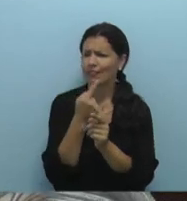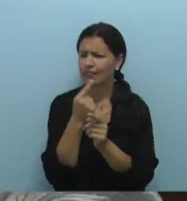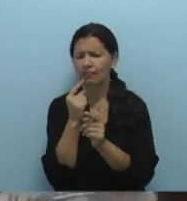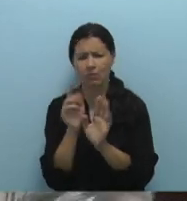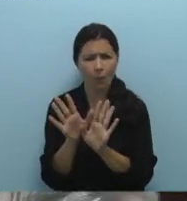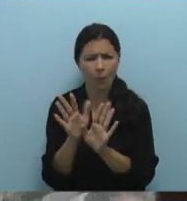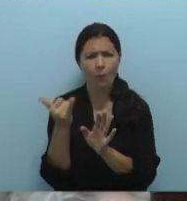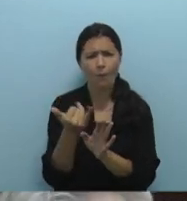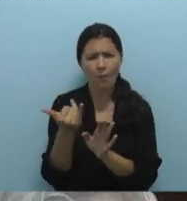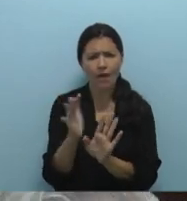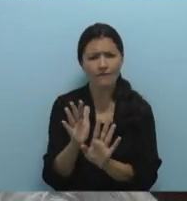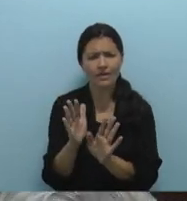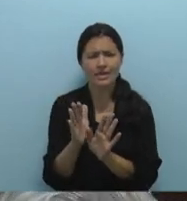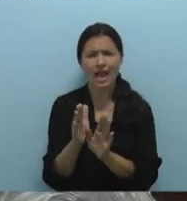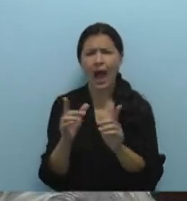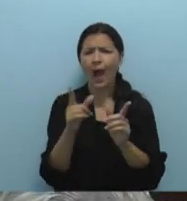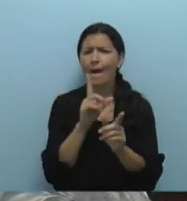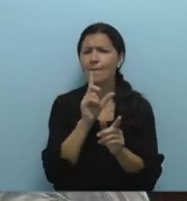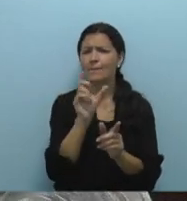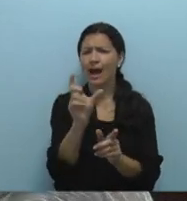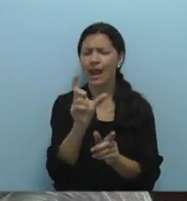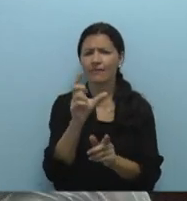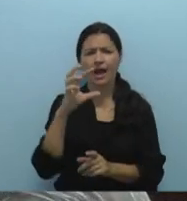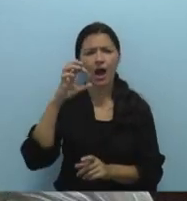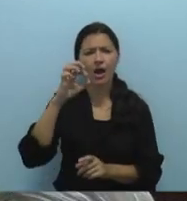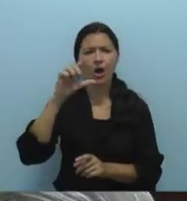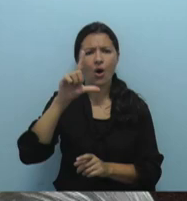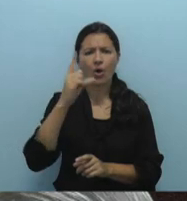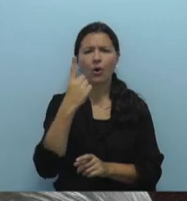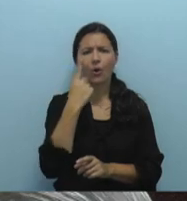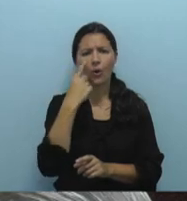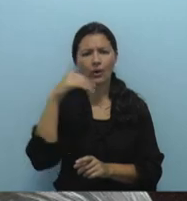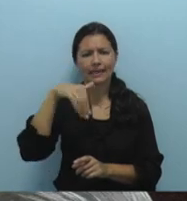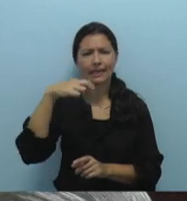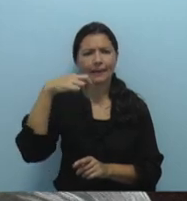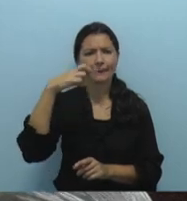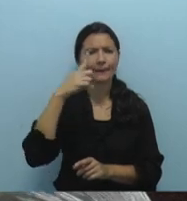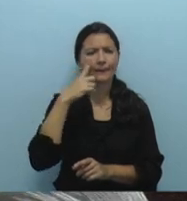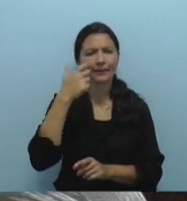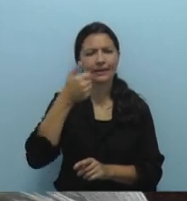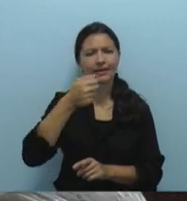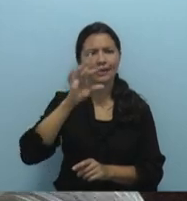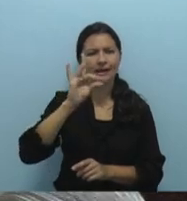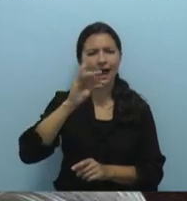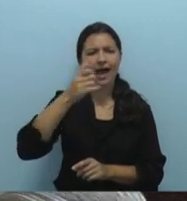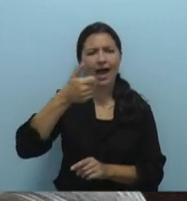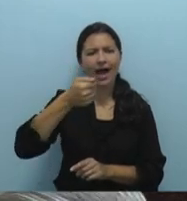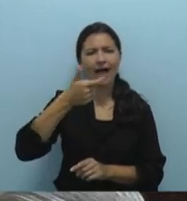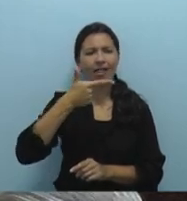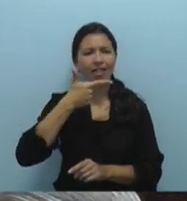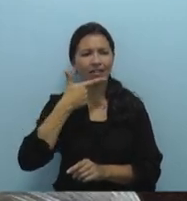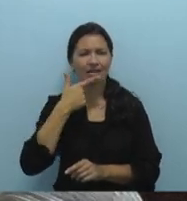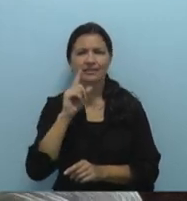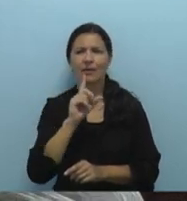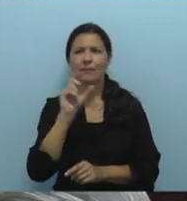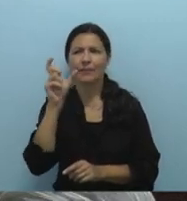la palabra Olimpiadas podía darse a un litigio porque, bueno, como todos sabemos, esa palabra